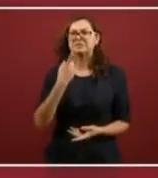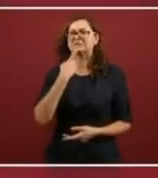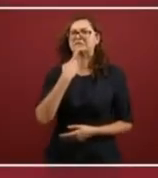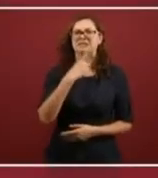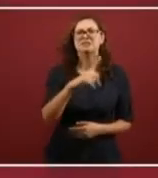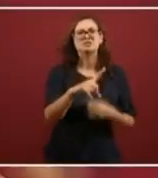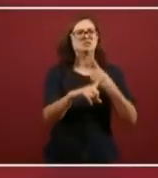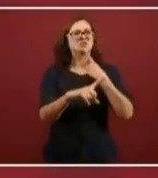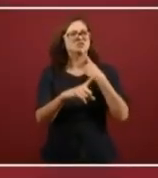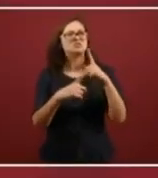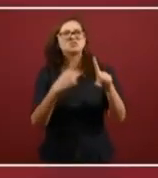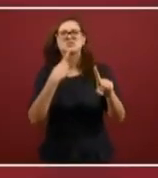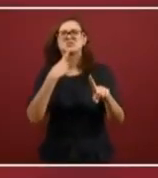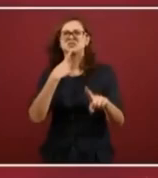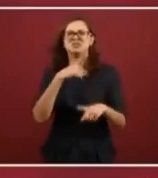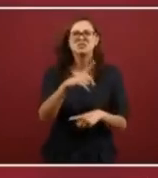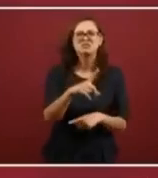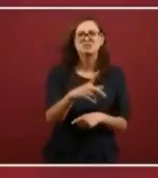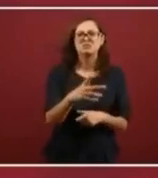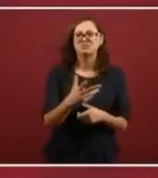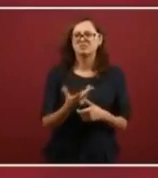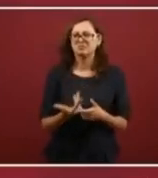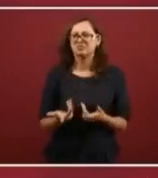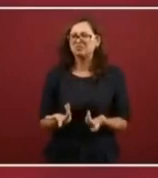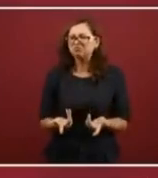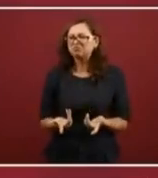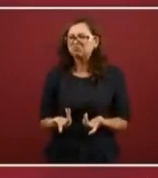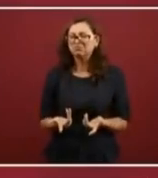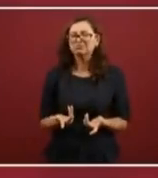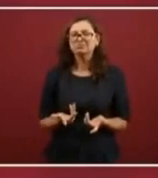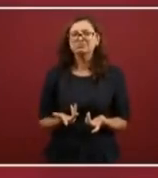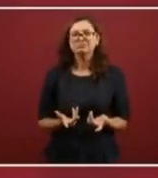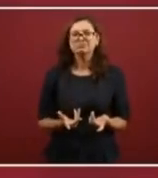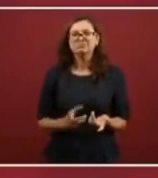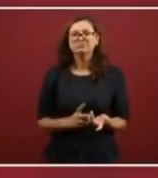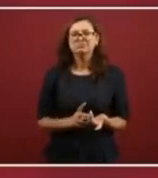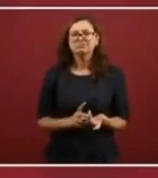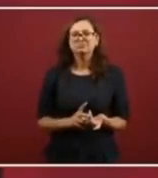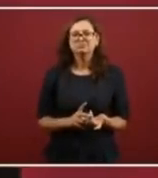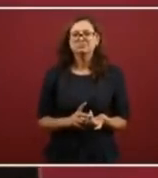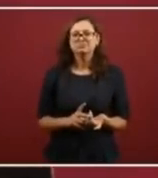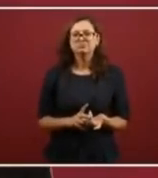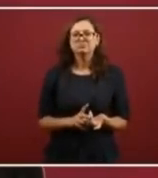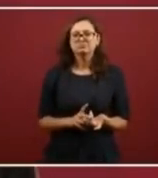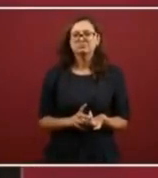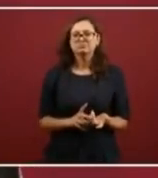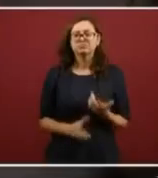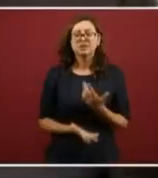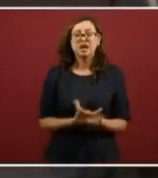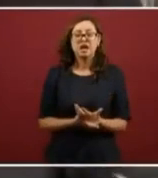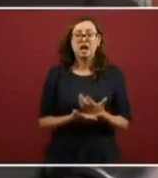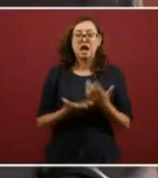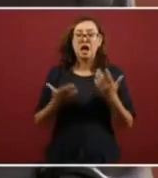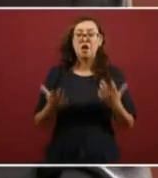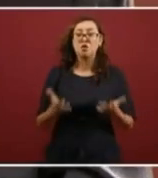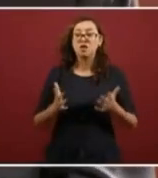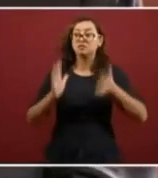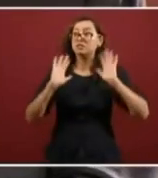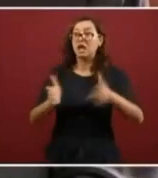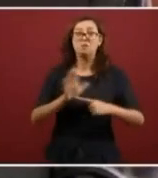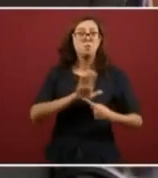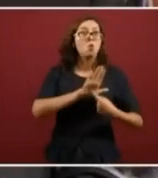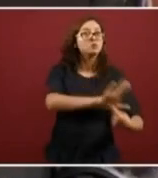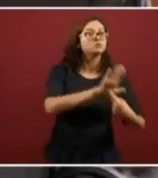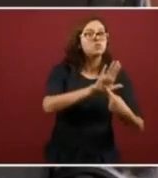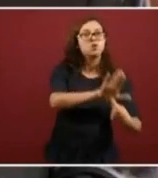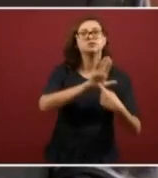denuncian, y ahora, como está de moda decirlo, hay más visibilidad.